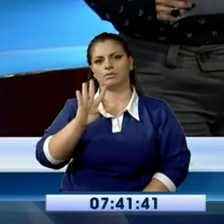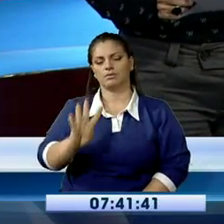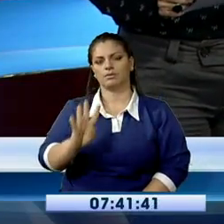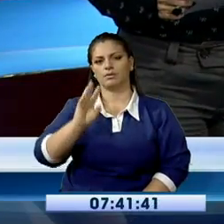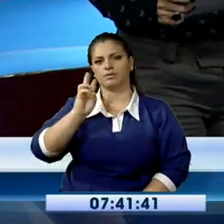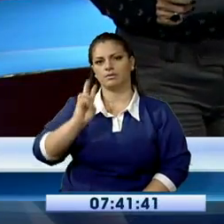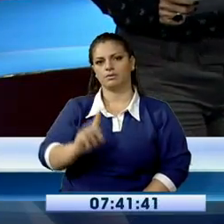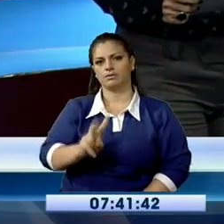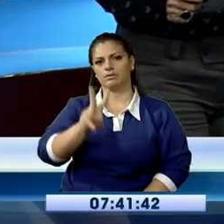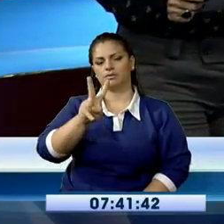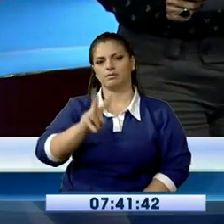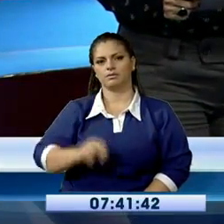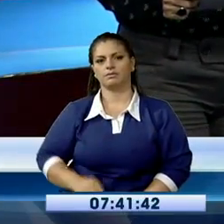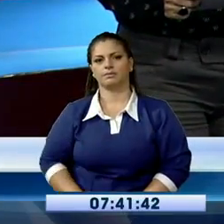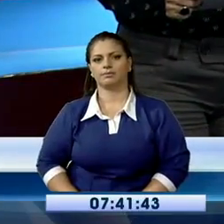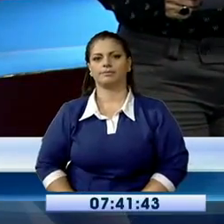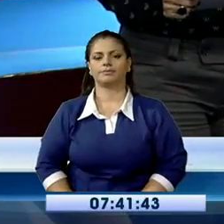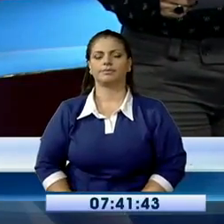096-9558-5462.